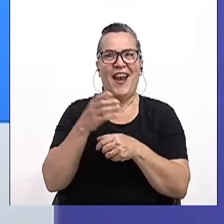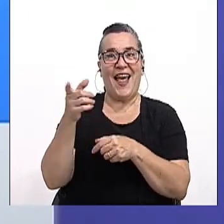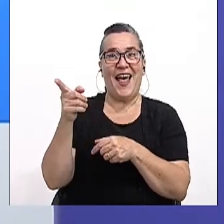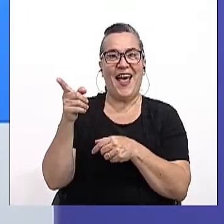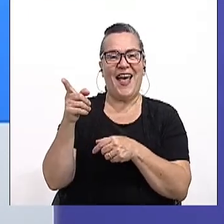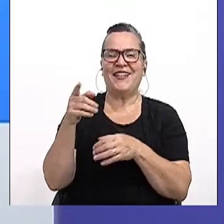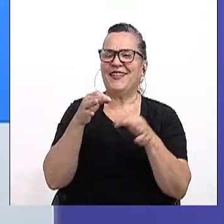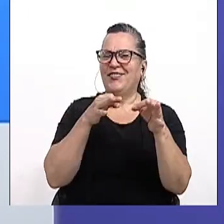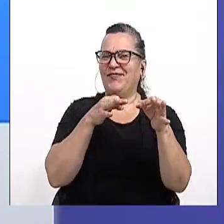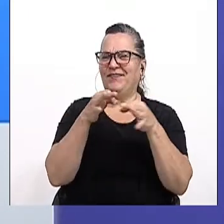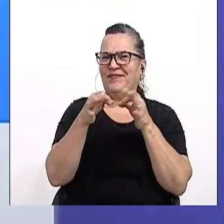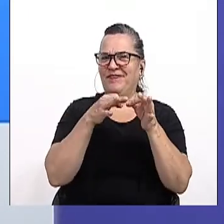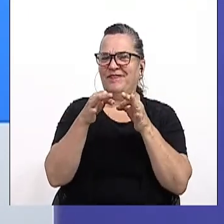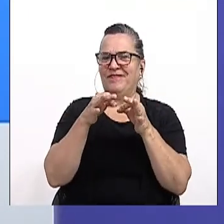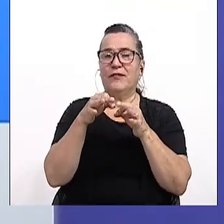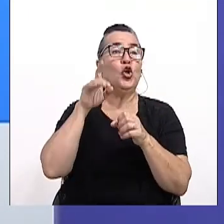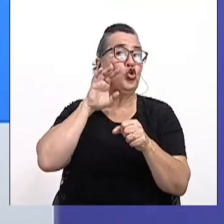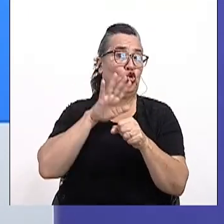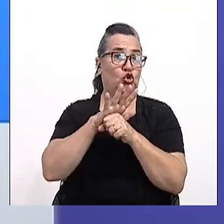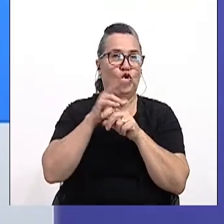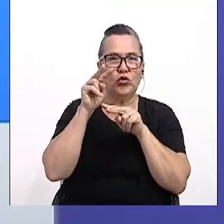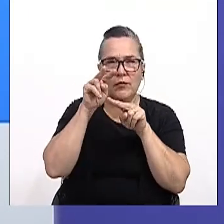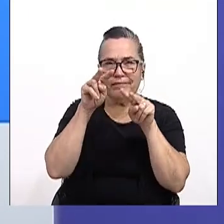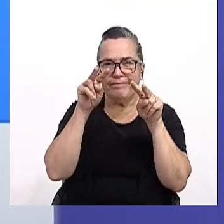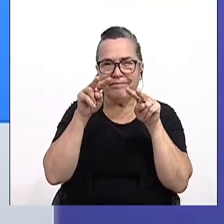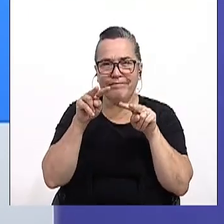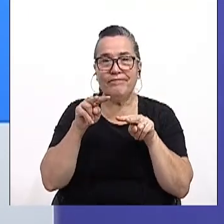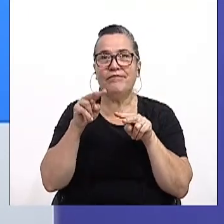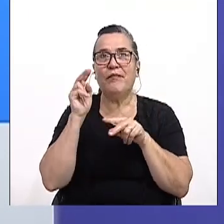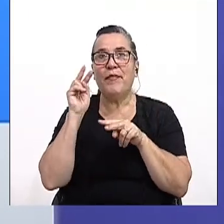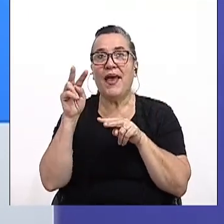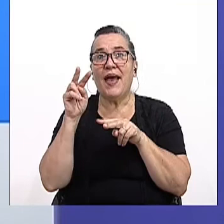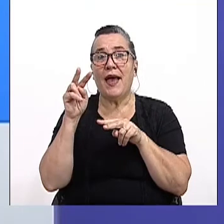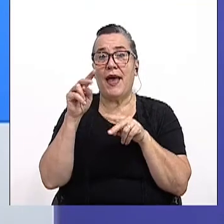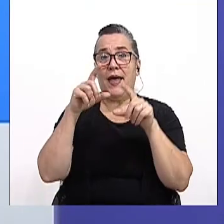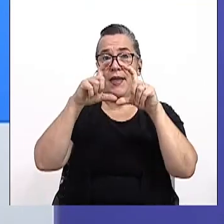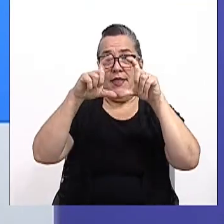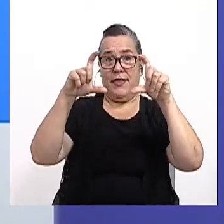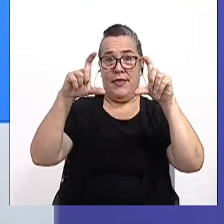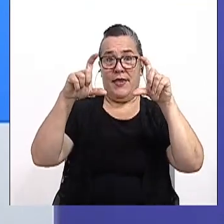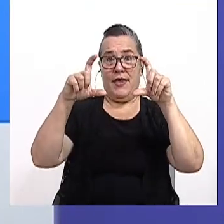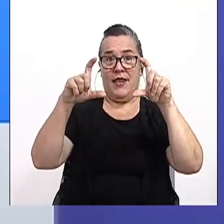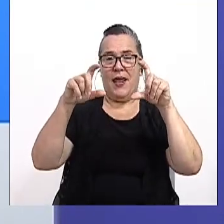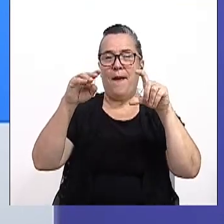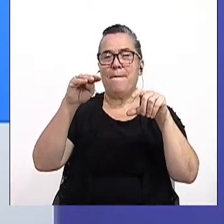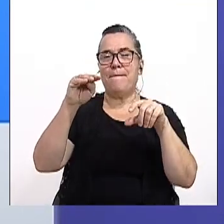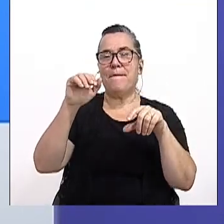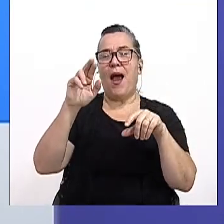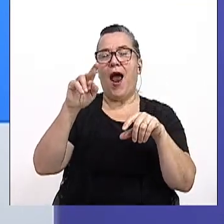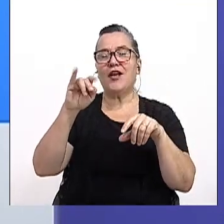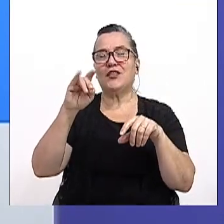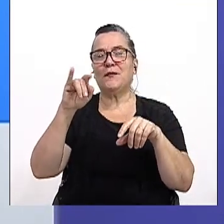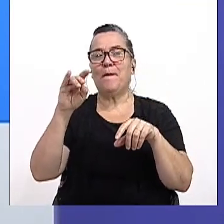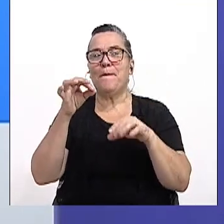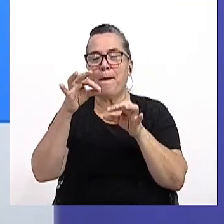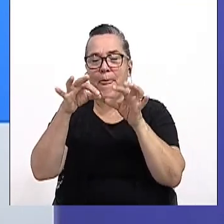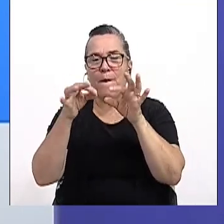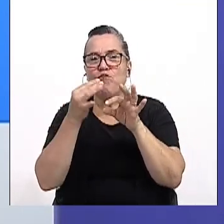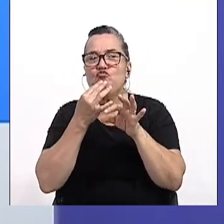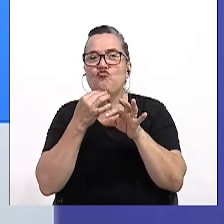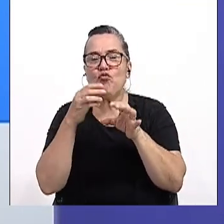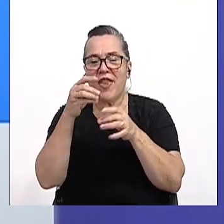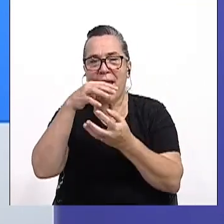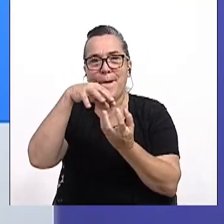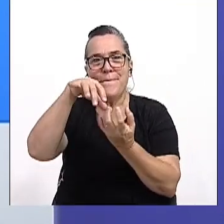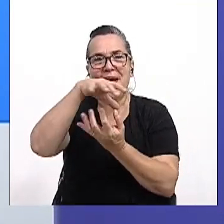voy a explicar que el chocolate, si ustedes los ven por ahí, bueno, tiene unos trozos de marshmallow deliciosos, ¿verdad? Puedo decir que es una